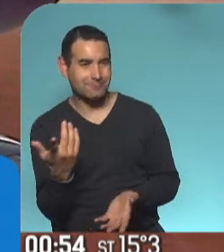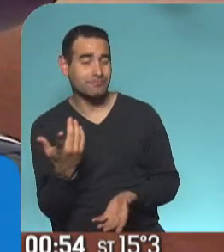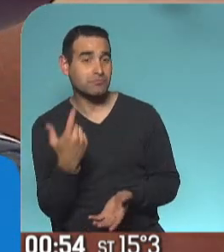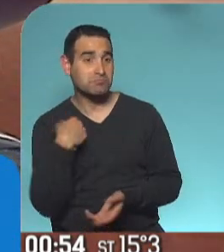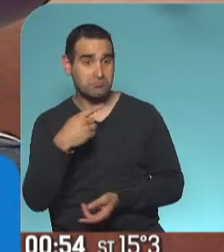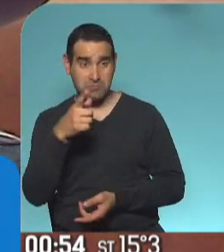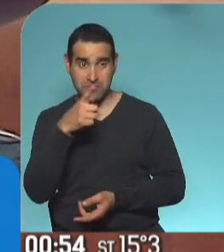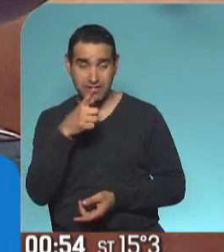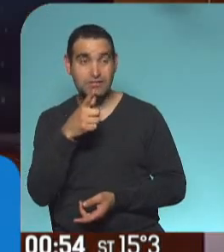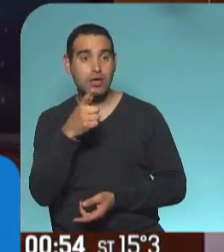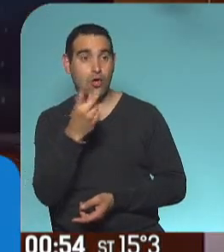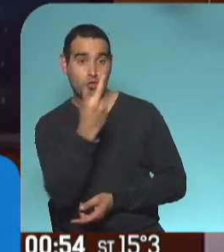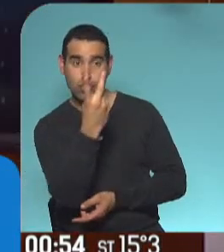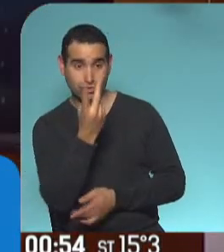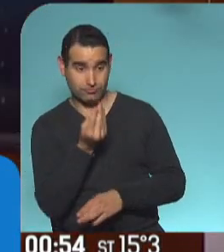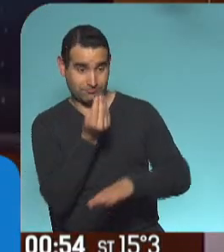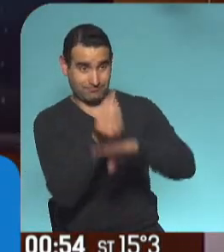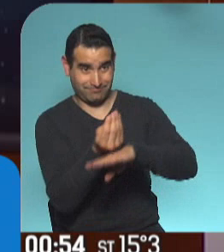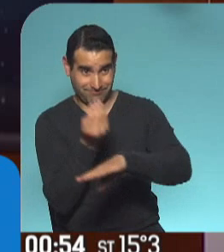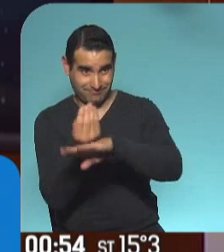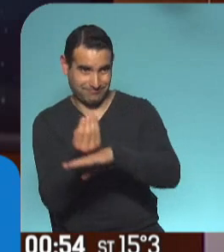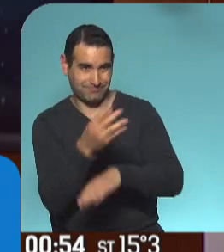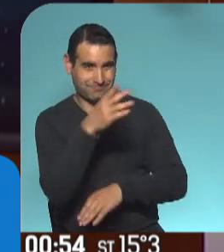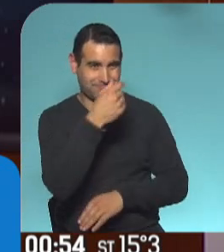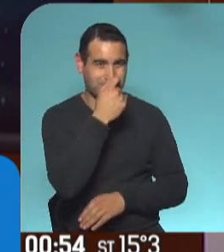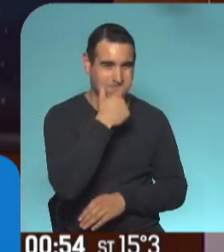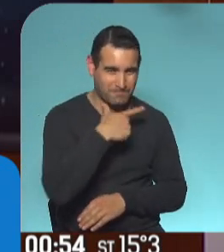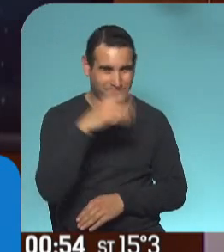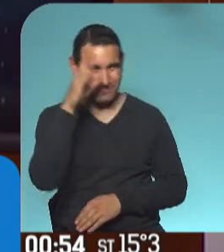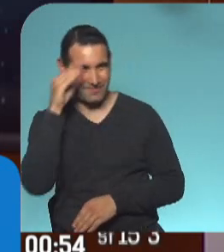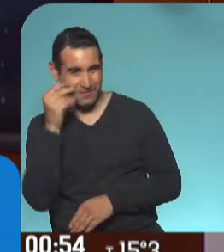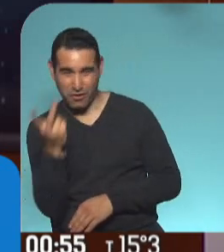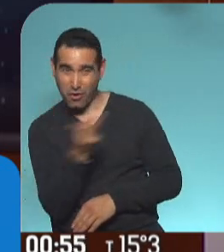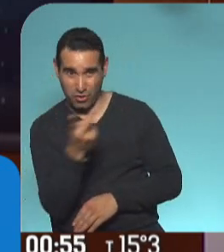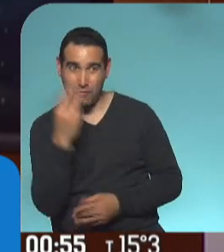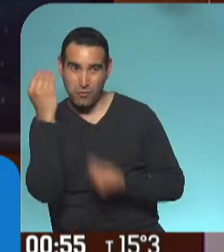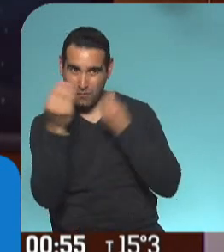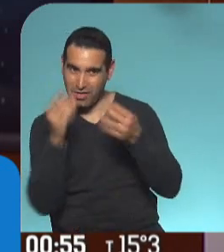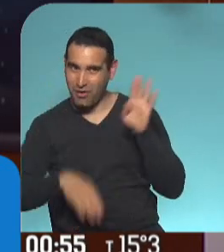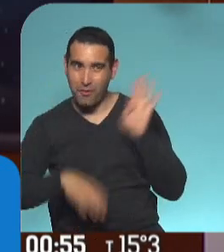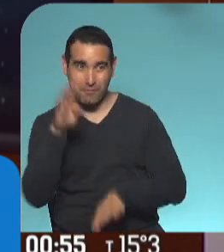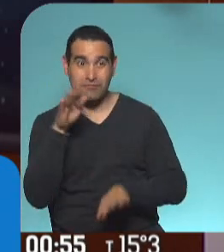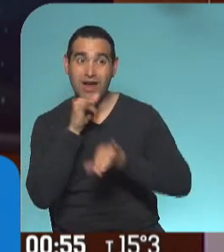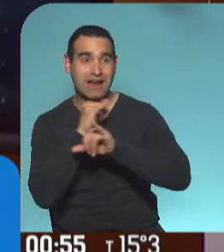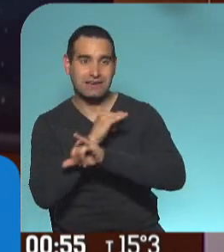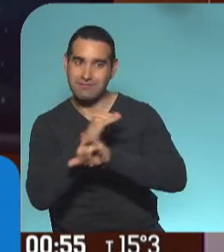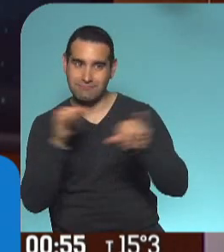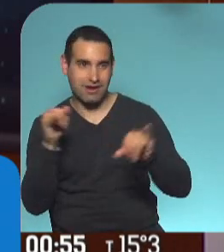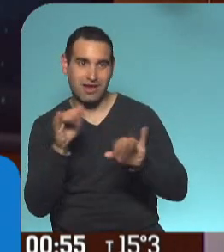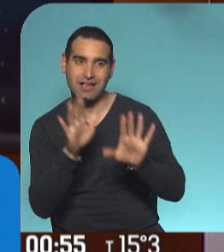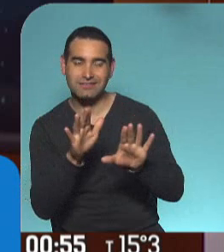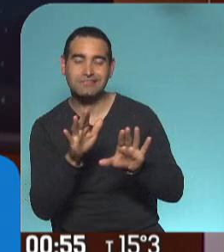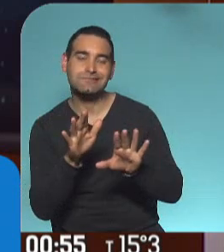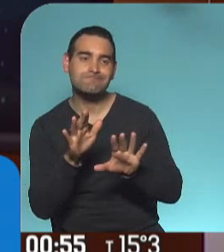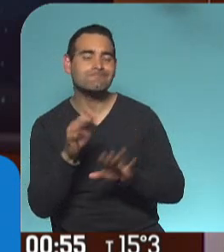los dos candidatos de la grieta relatada son los que están más preocupados por que la campaña sea así a